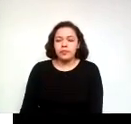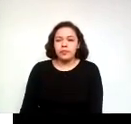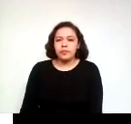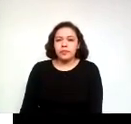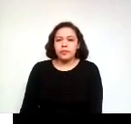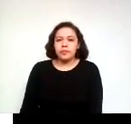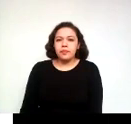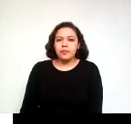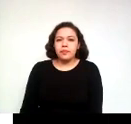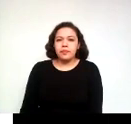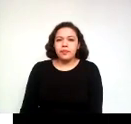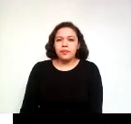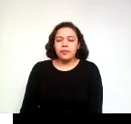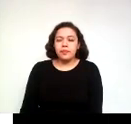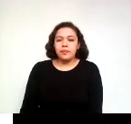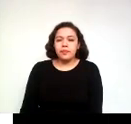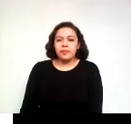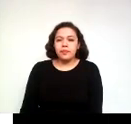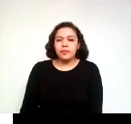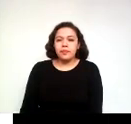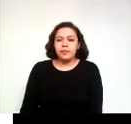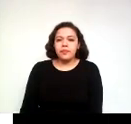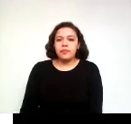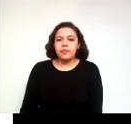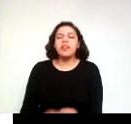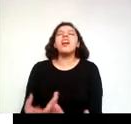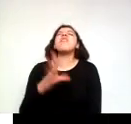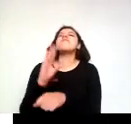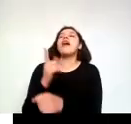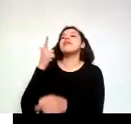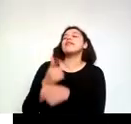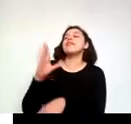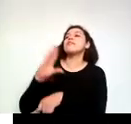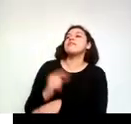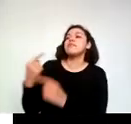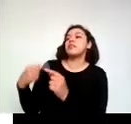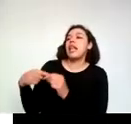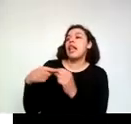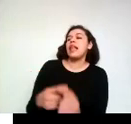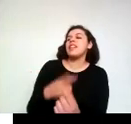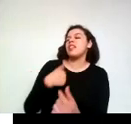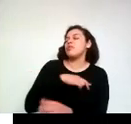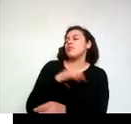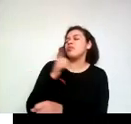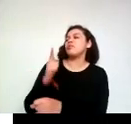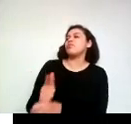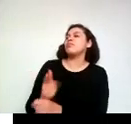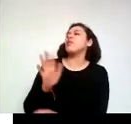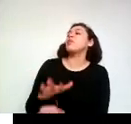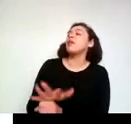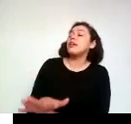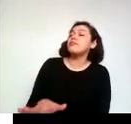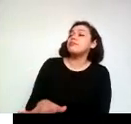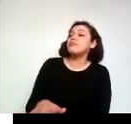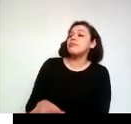Entonces, ¿qué nos permiten identificar las guías de referencia que hemos visto? Como